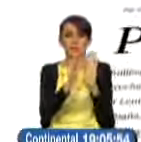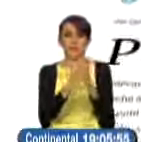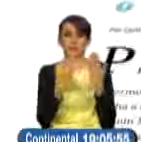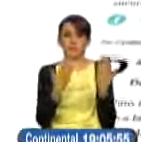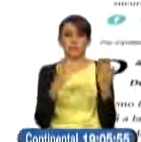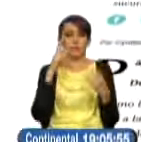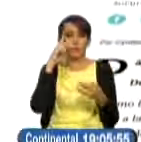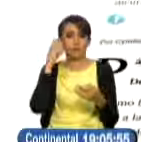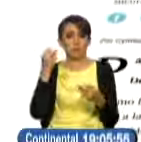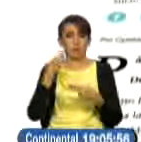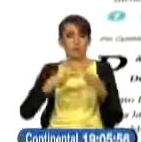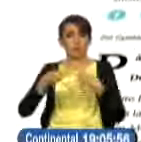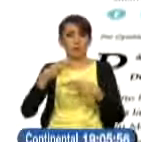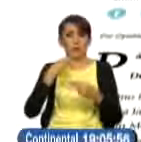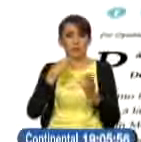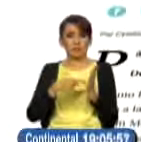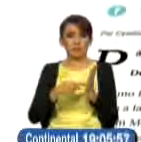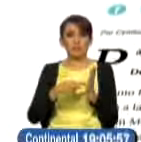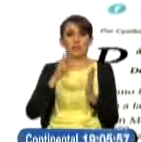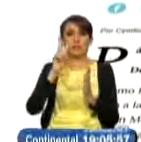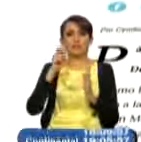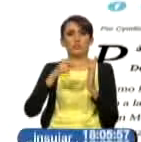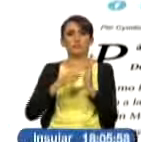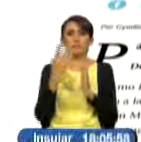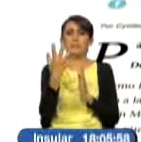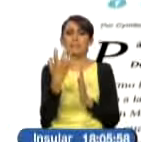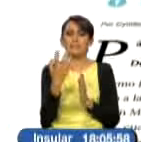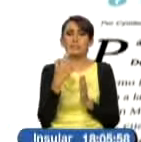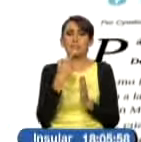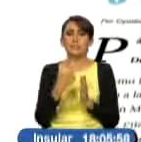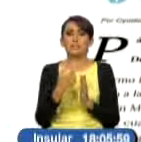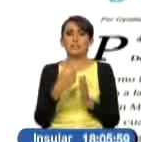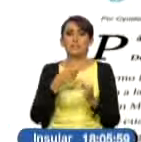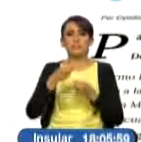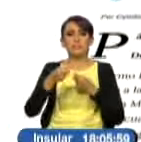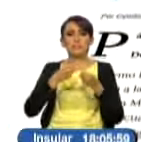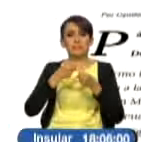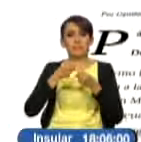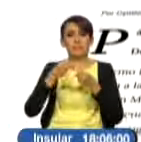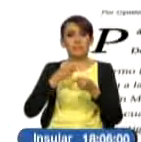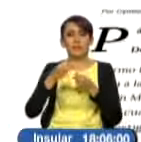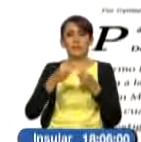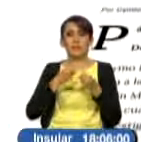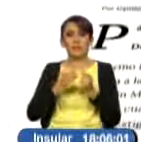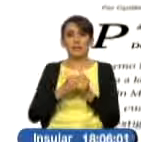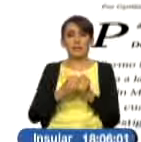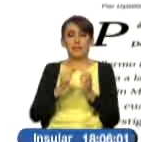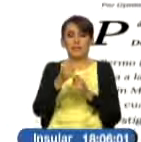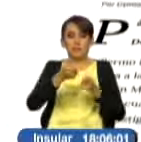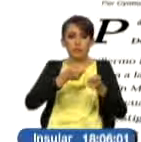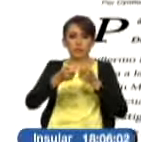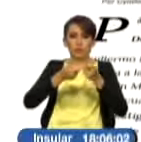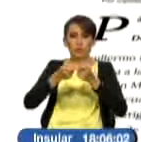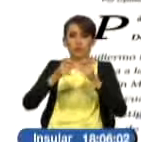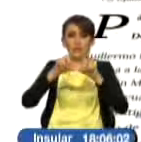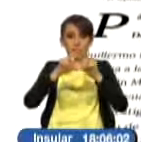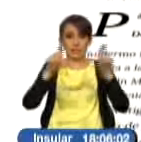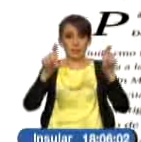Panamá determina además que en 2015 un informe de la calificadora internacional Deloitte, que hace auditoría de Banisi Holding